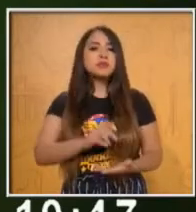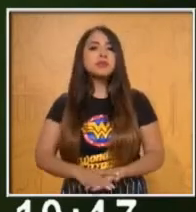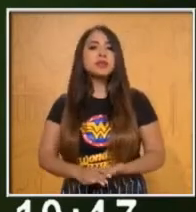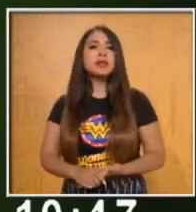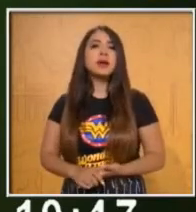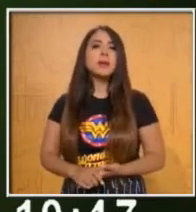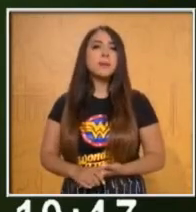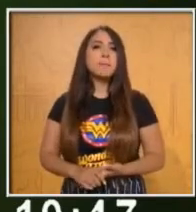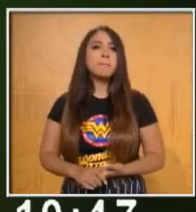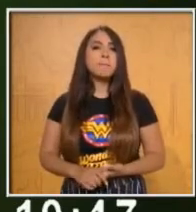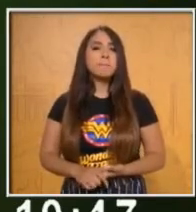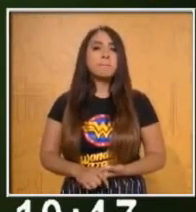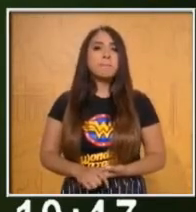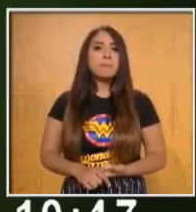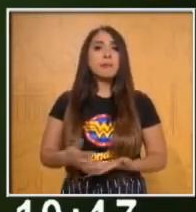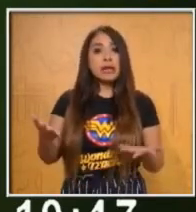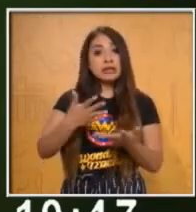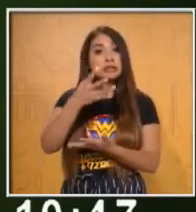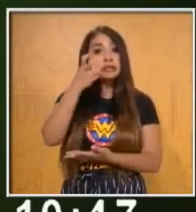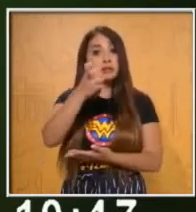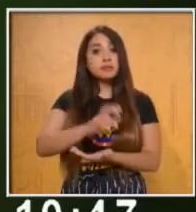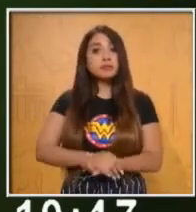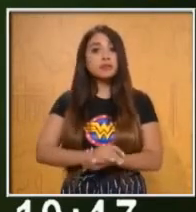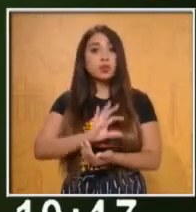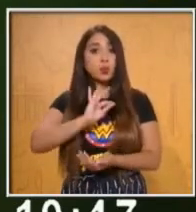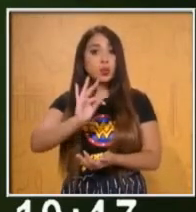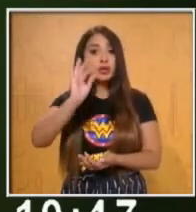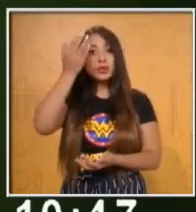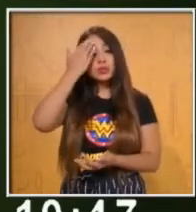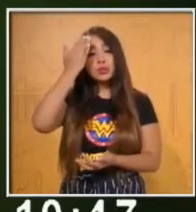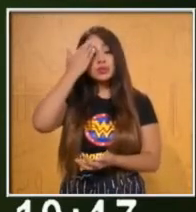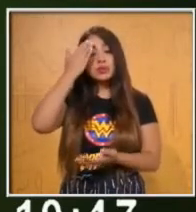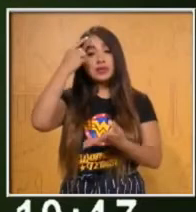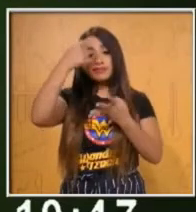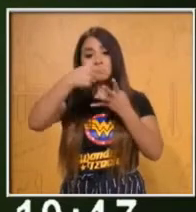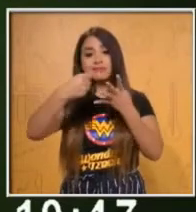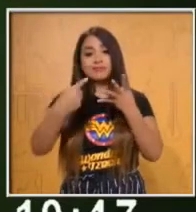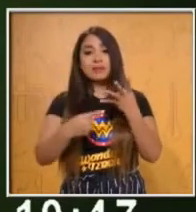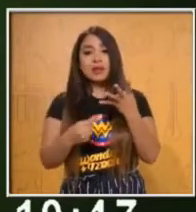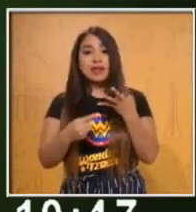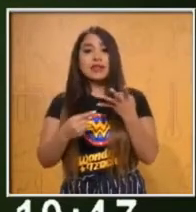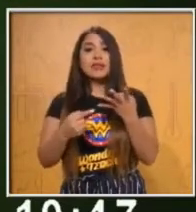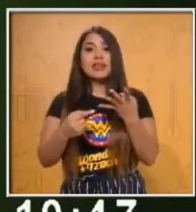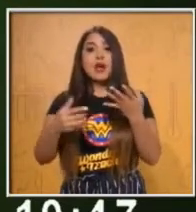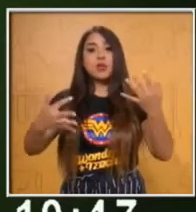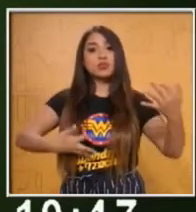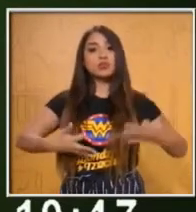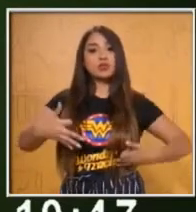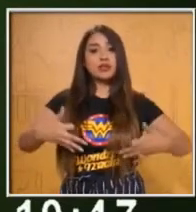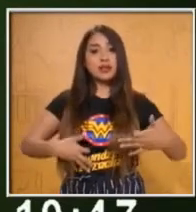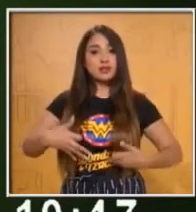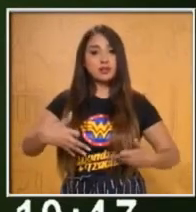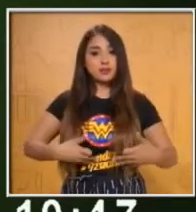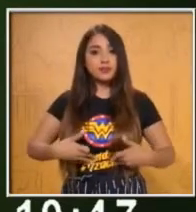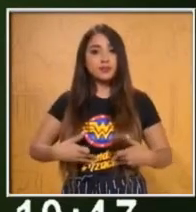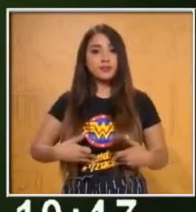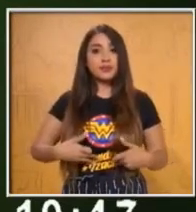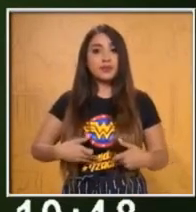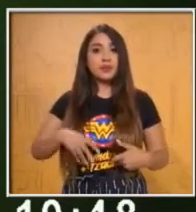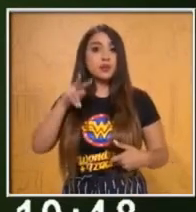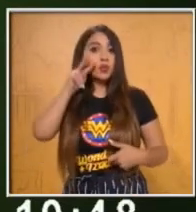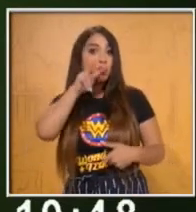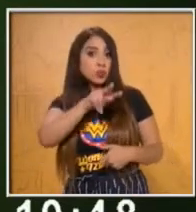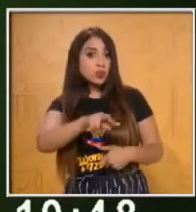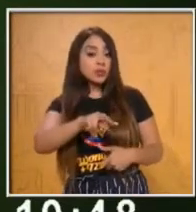y de esta manera tú puedes reconocer las características de un guión de teatro, que si tú ves y